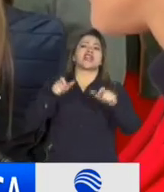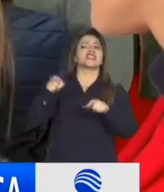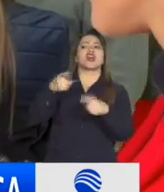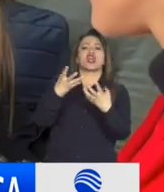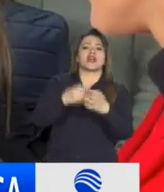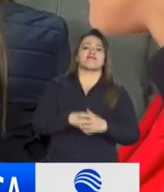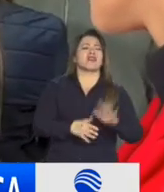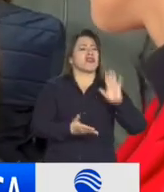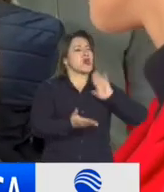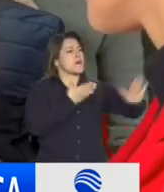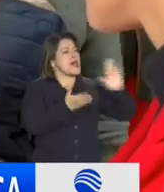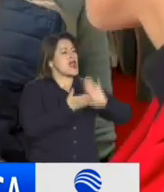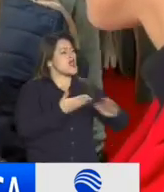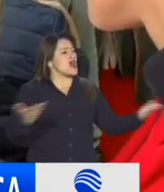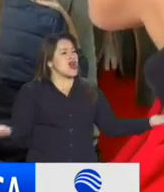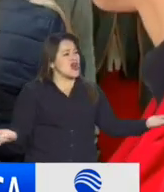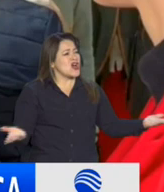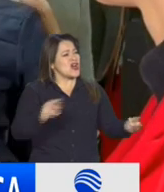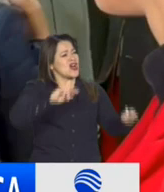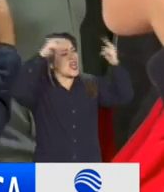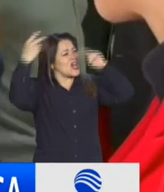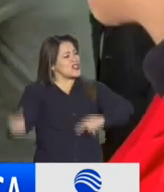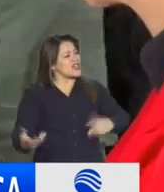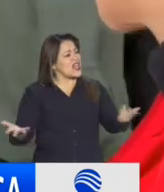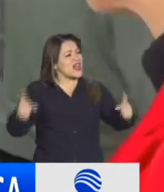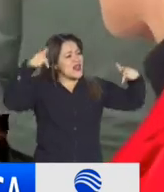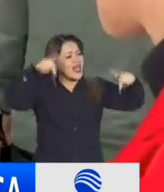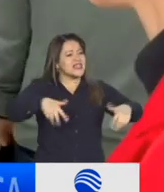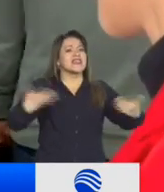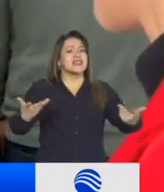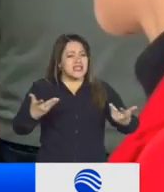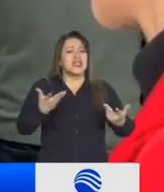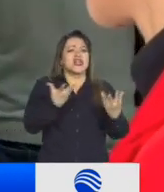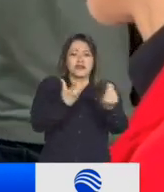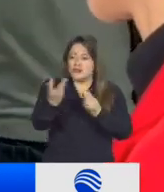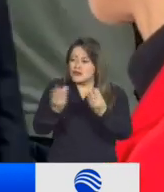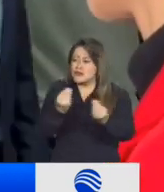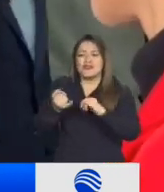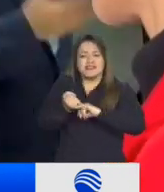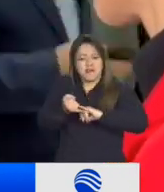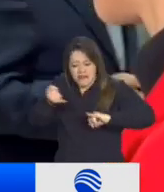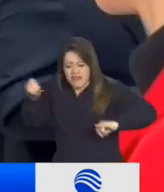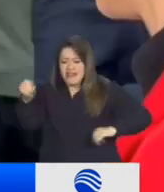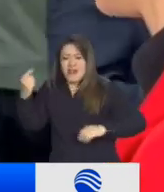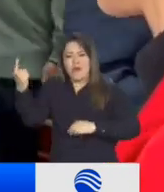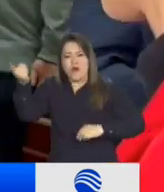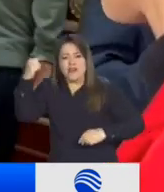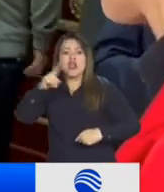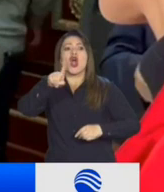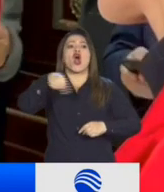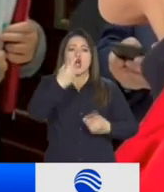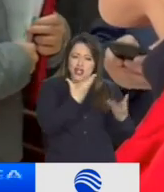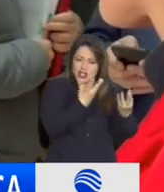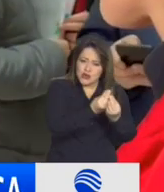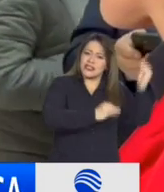aquí no hay jugaditas, aquí las jugaditas son al contrario. Aquí lo que ha hecho los partidos independientes y los partidos de